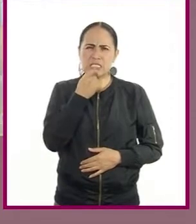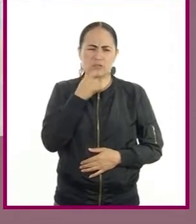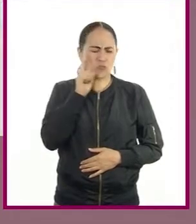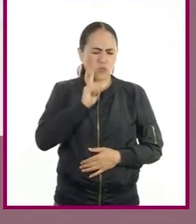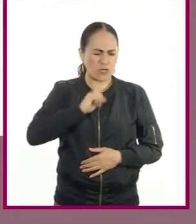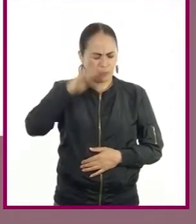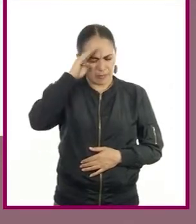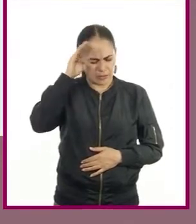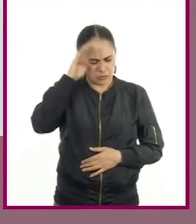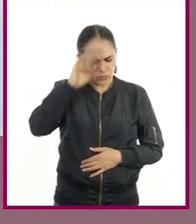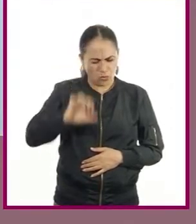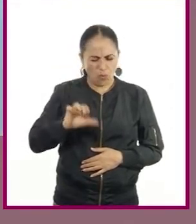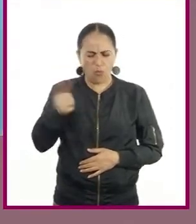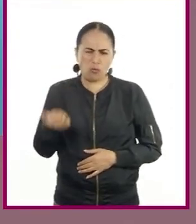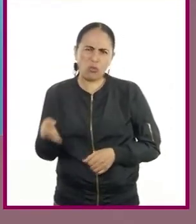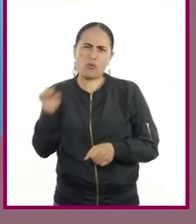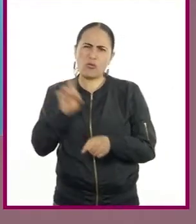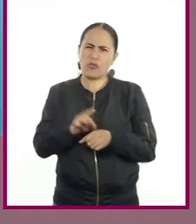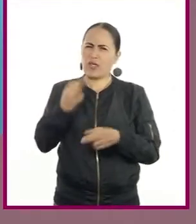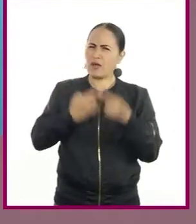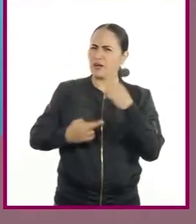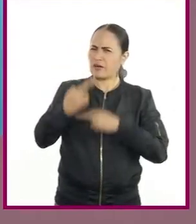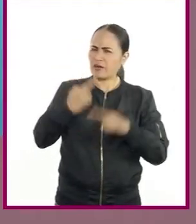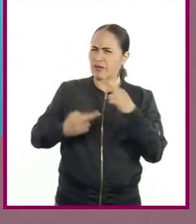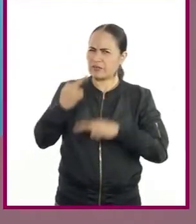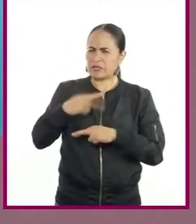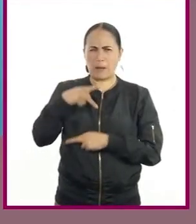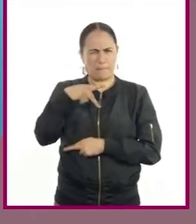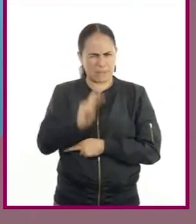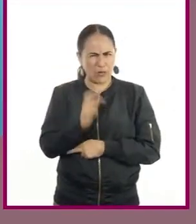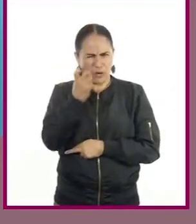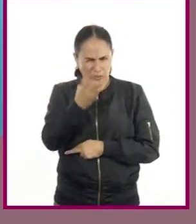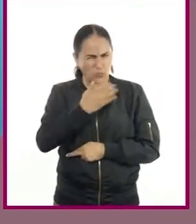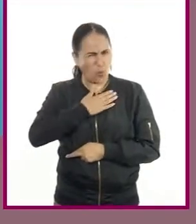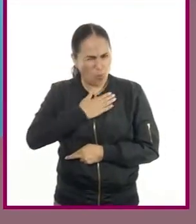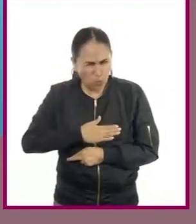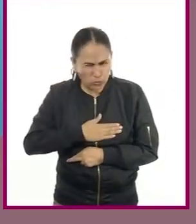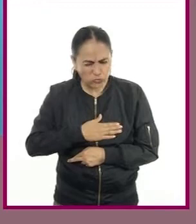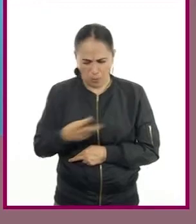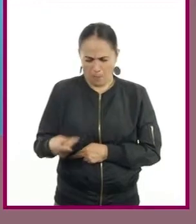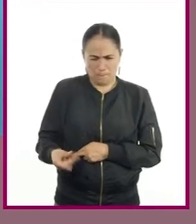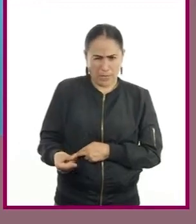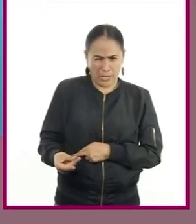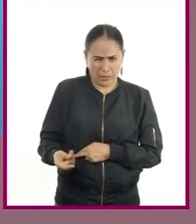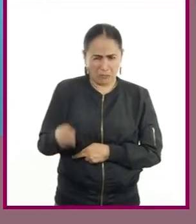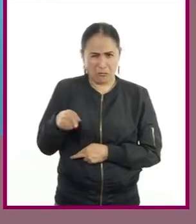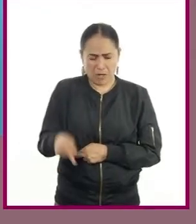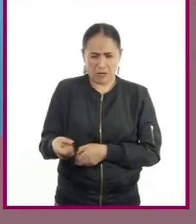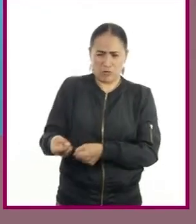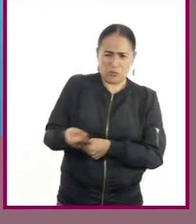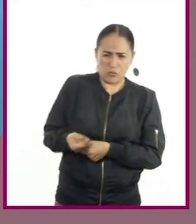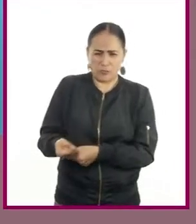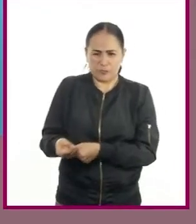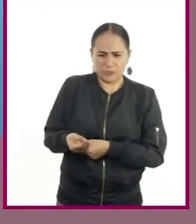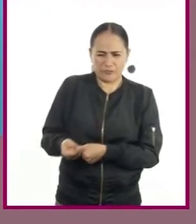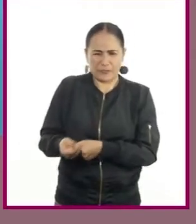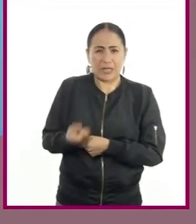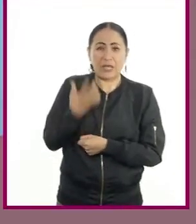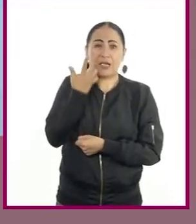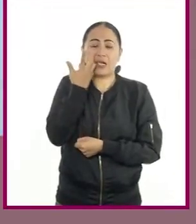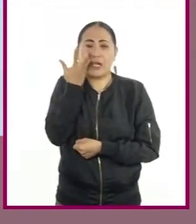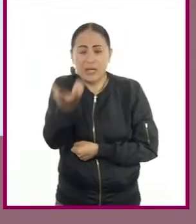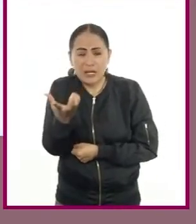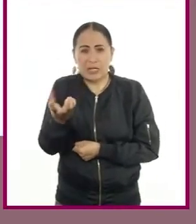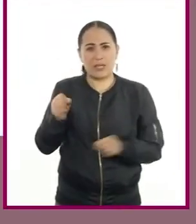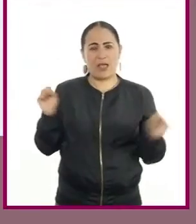volver otro día. Sin embargo, pensó que no era justo para su mascota, quien tiraba de la correa indicando que deseaba